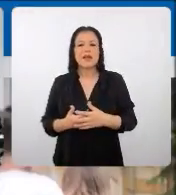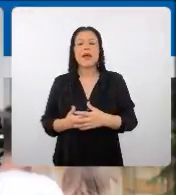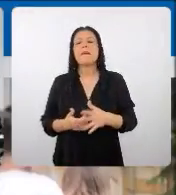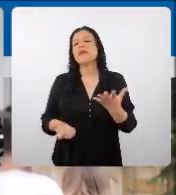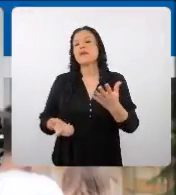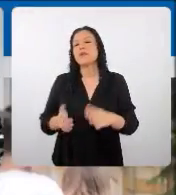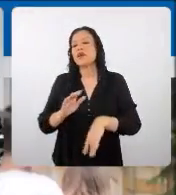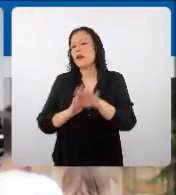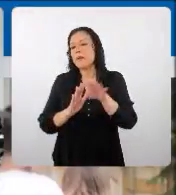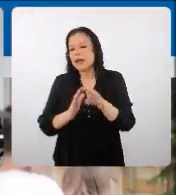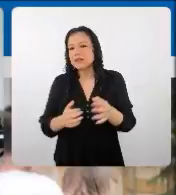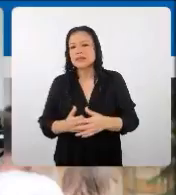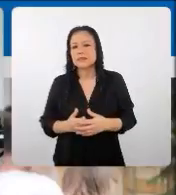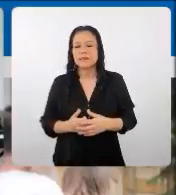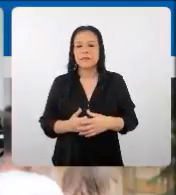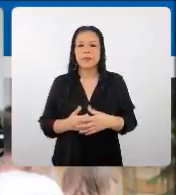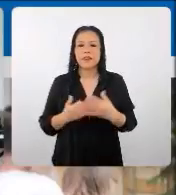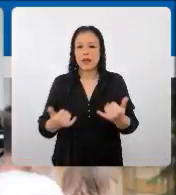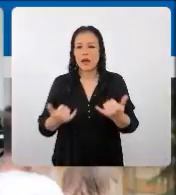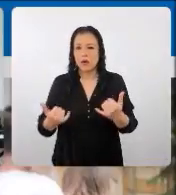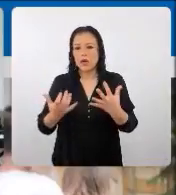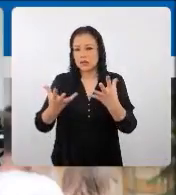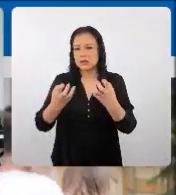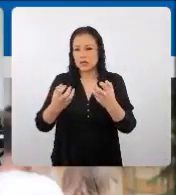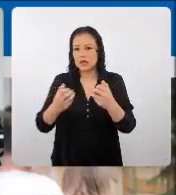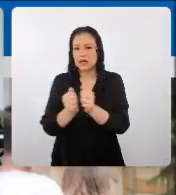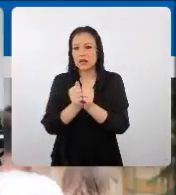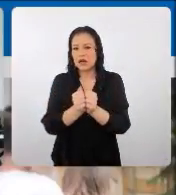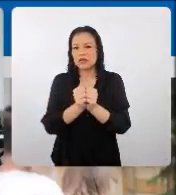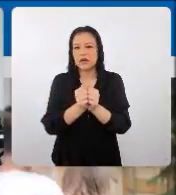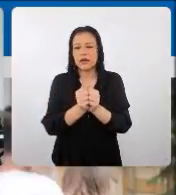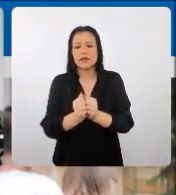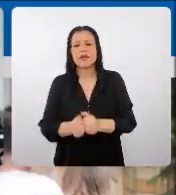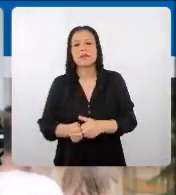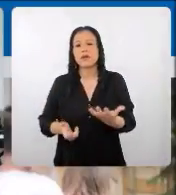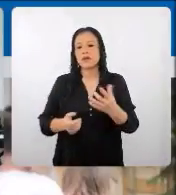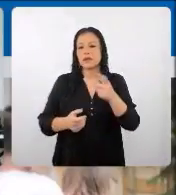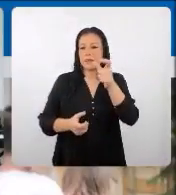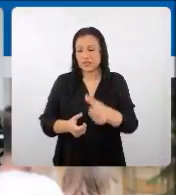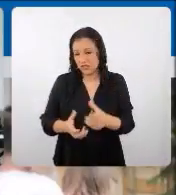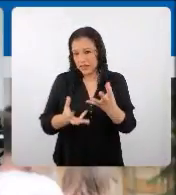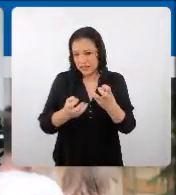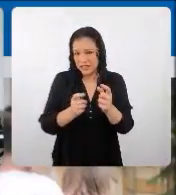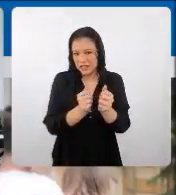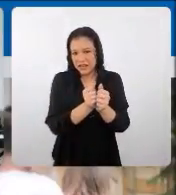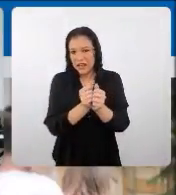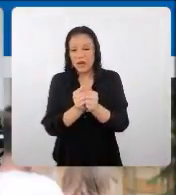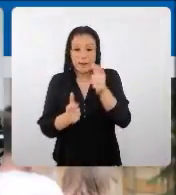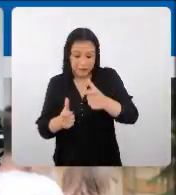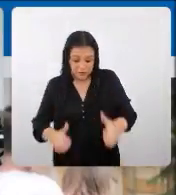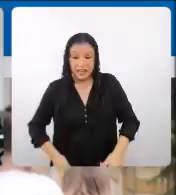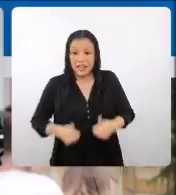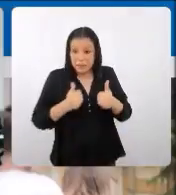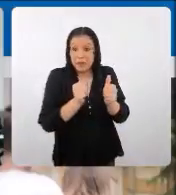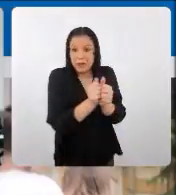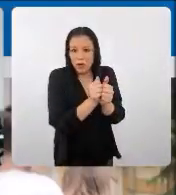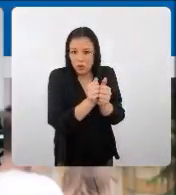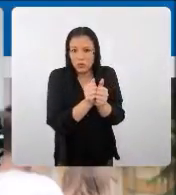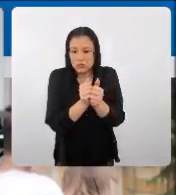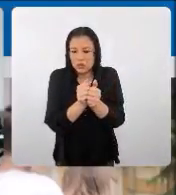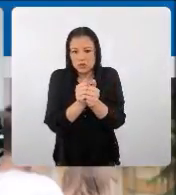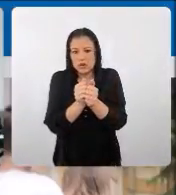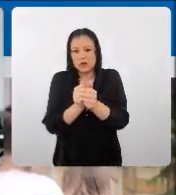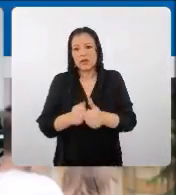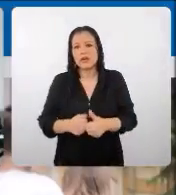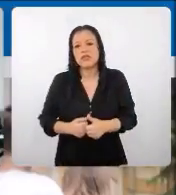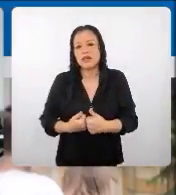generalmente ahora se prefiere la compañía de las personas con las que se convive por el tema de contagios. Es muy probable que